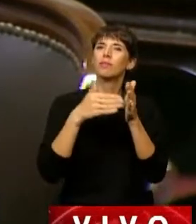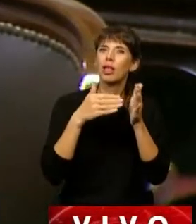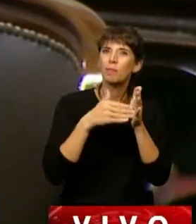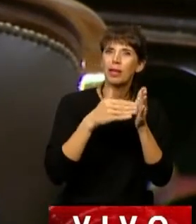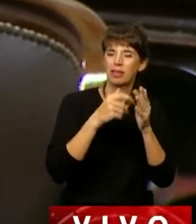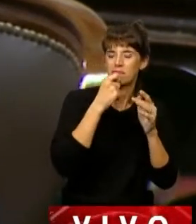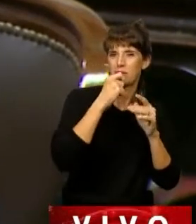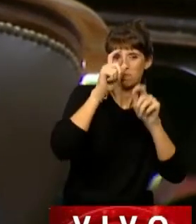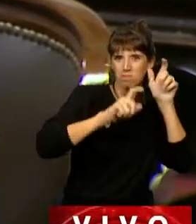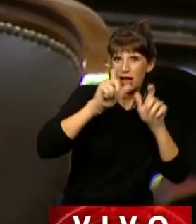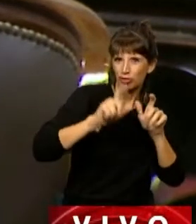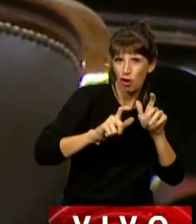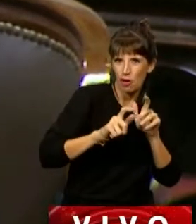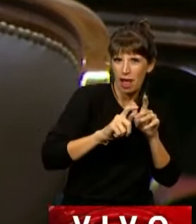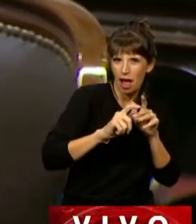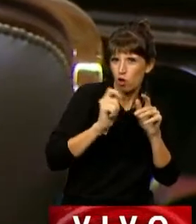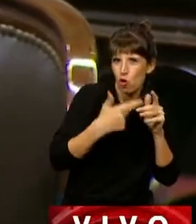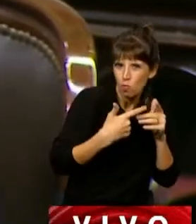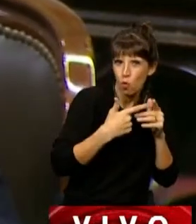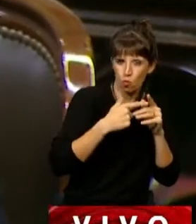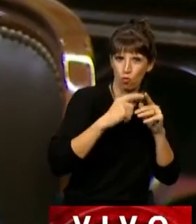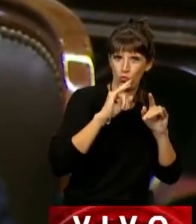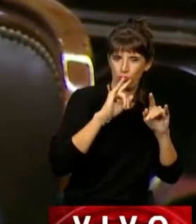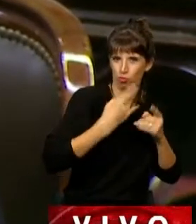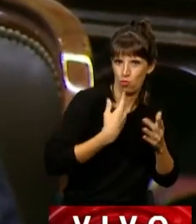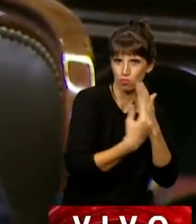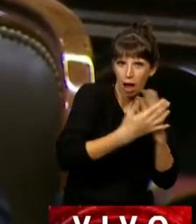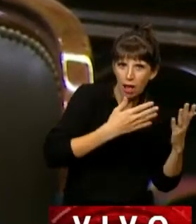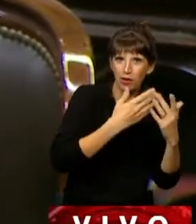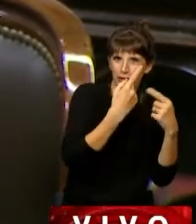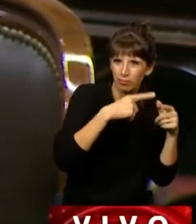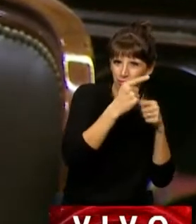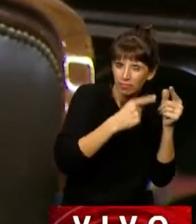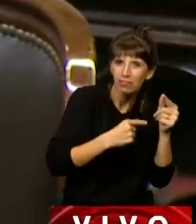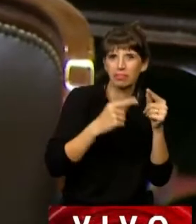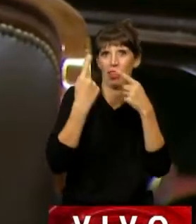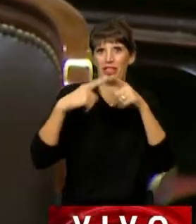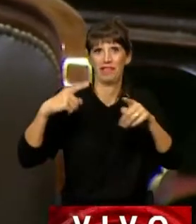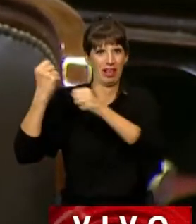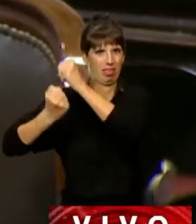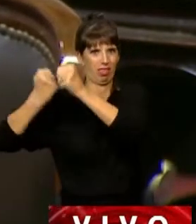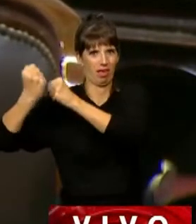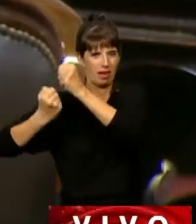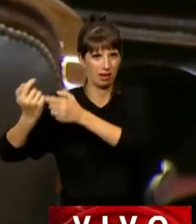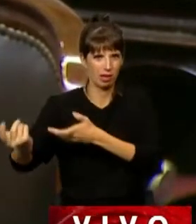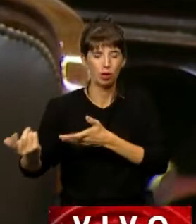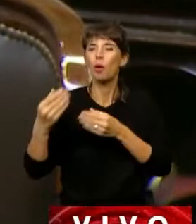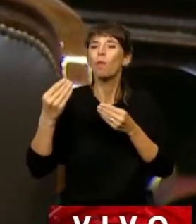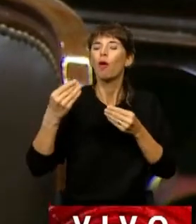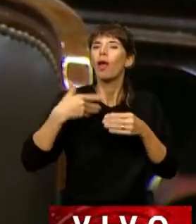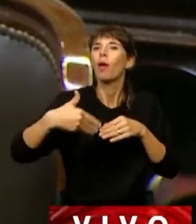productores y productoras, porque lo que va a terminar ocurriendo acá no en un tiempo muy lejano, es que van a venir